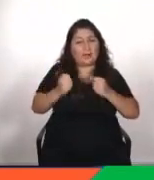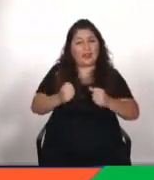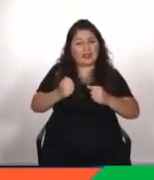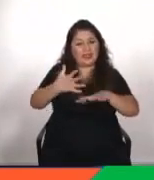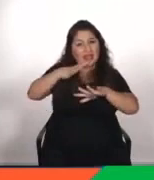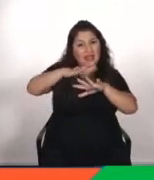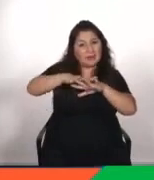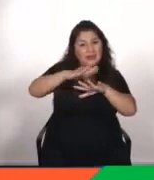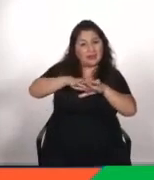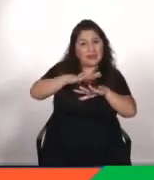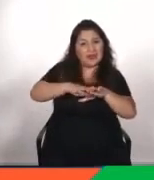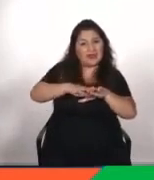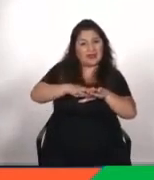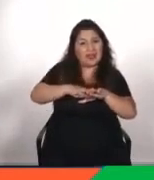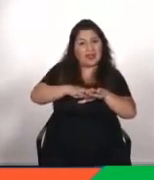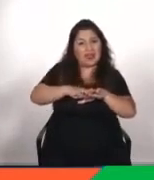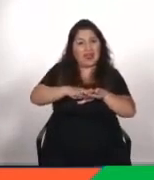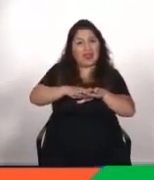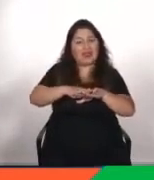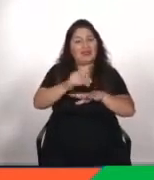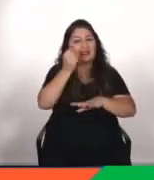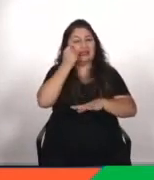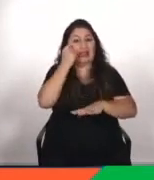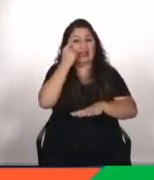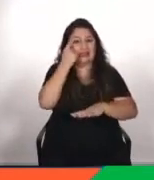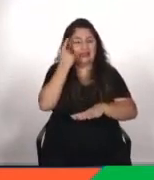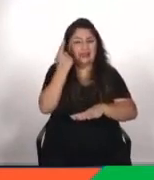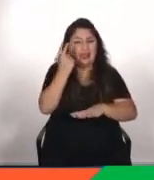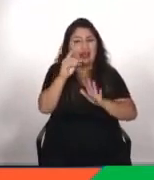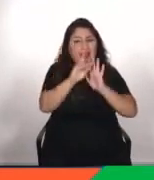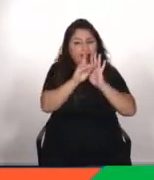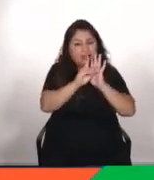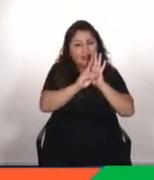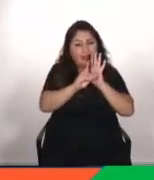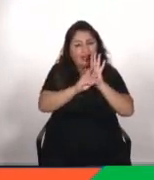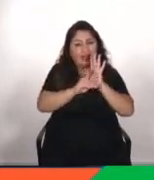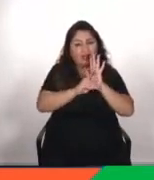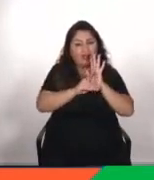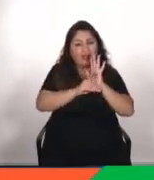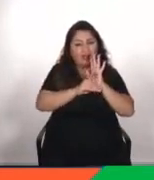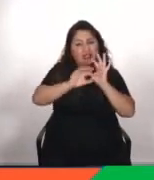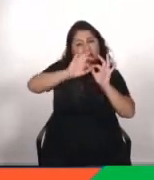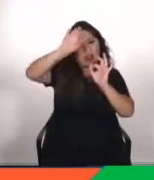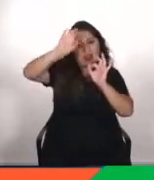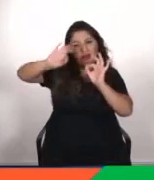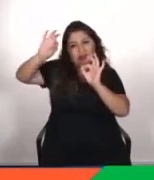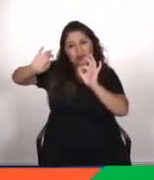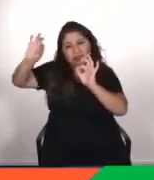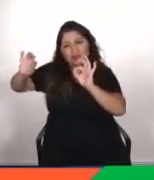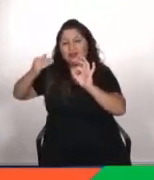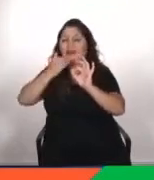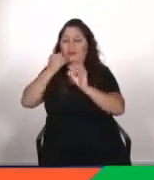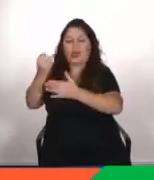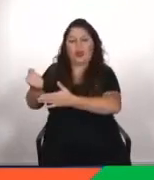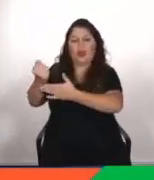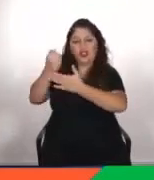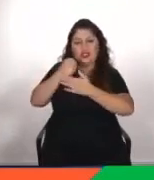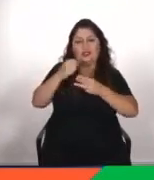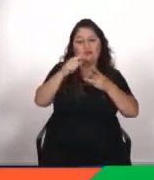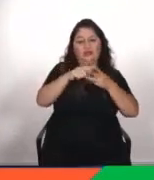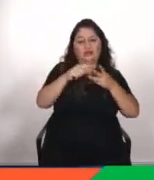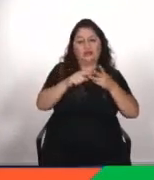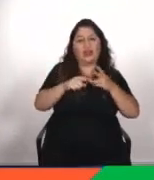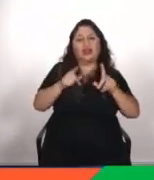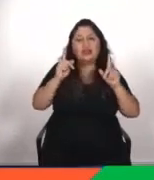como ciudadanos y tener la capacidad de interpretación de datos y argumentos que nos da la estadística también nos sirve. Entonces yo creo que esas tres pilares deberían